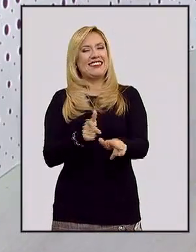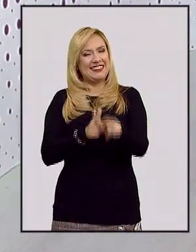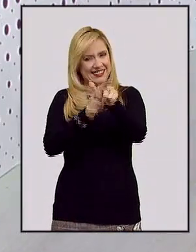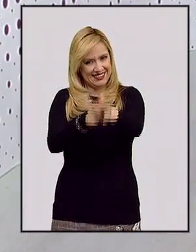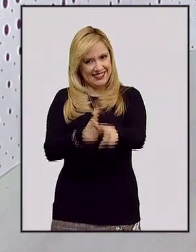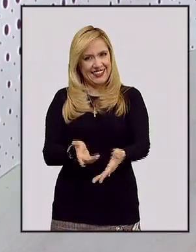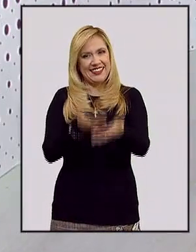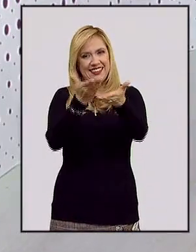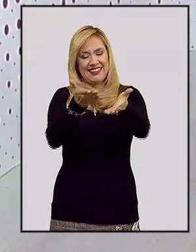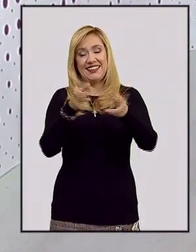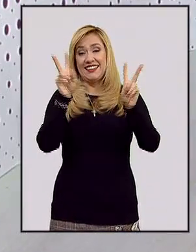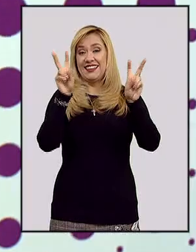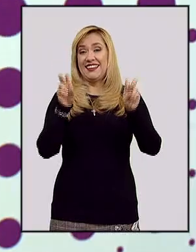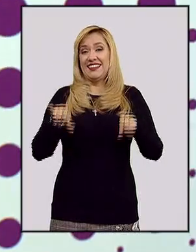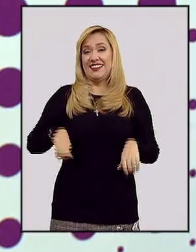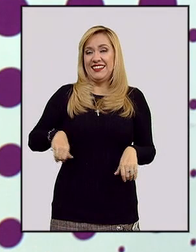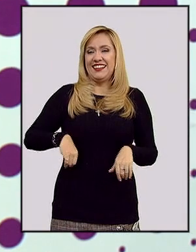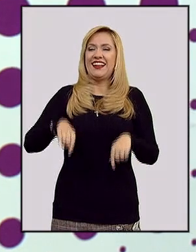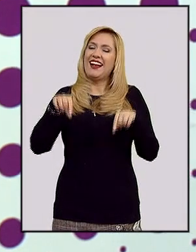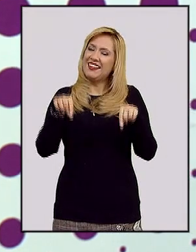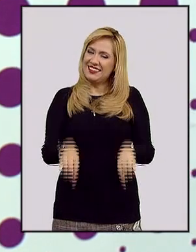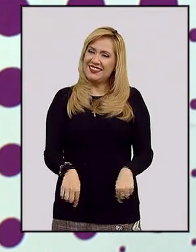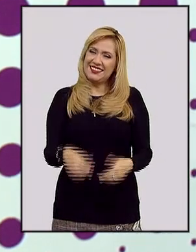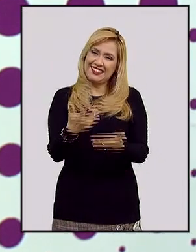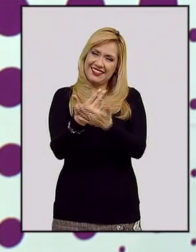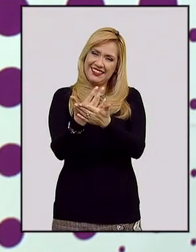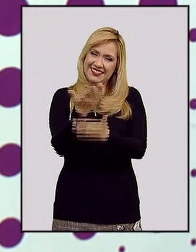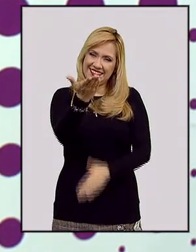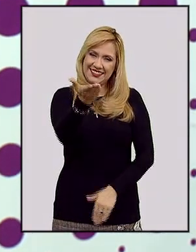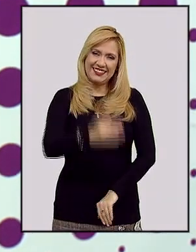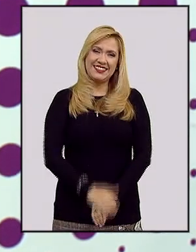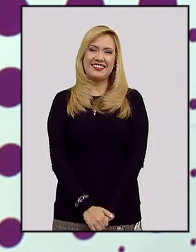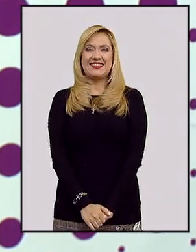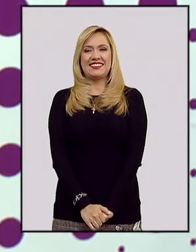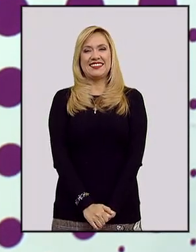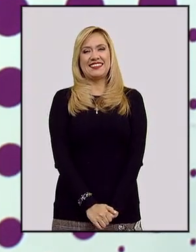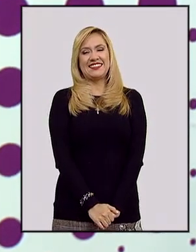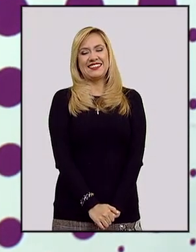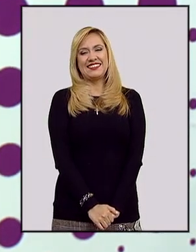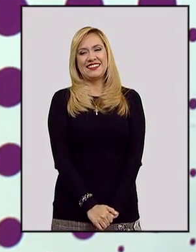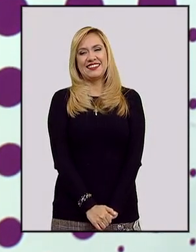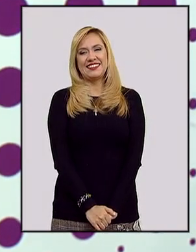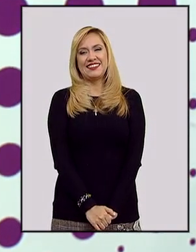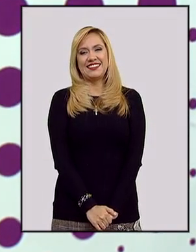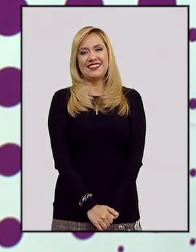hablando sobre esto. Estamos en Espacio Diverso. No le cambien.